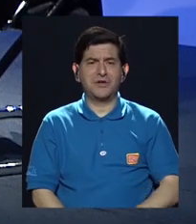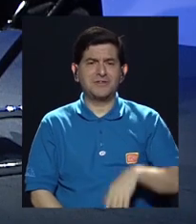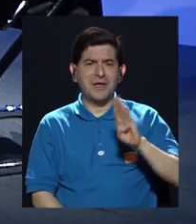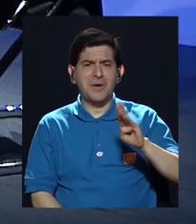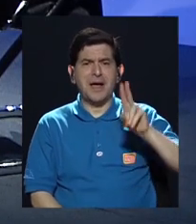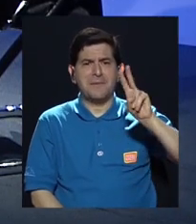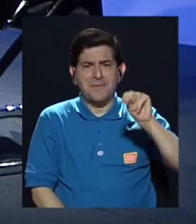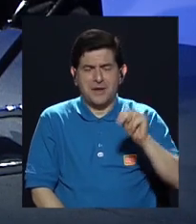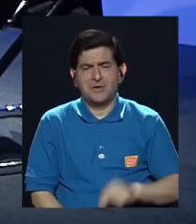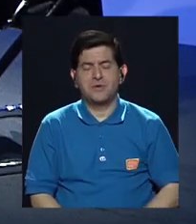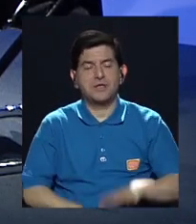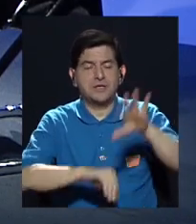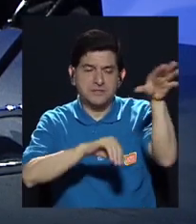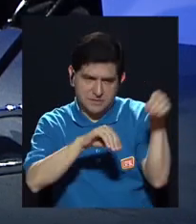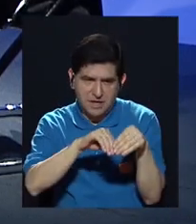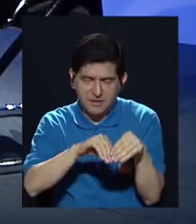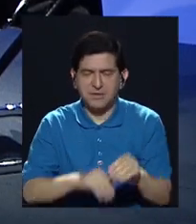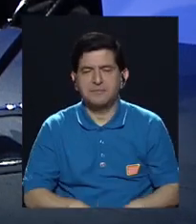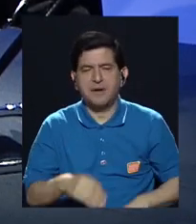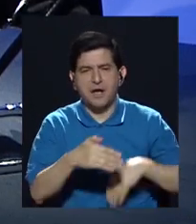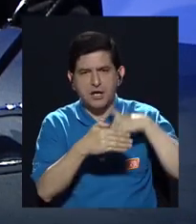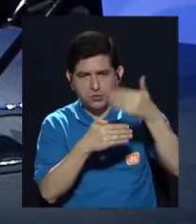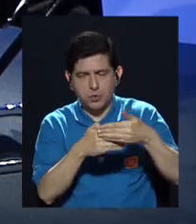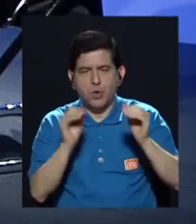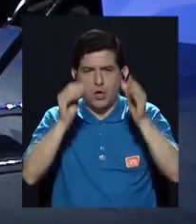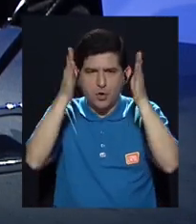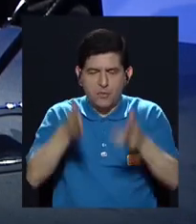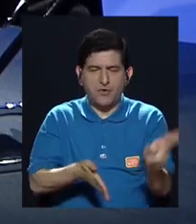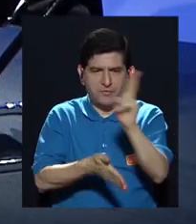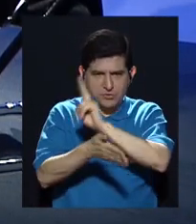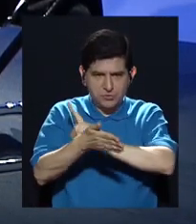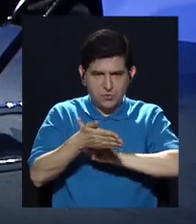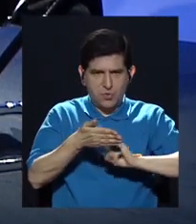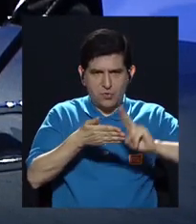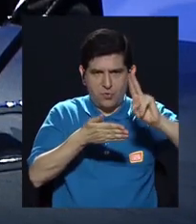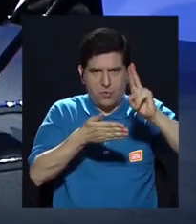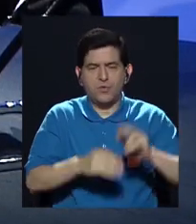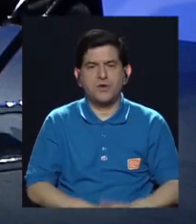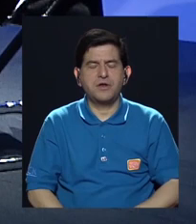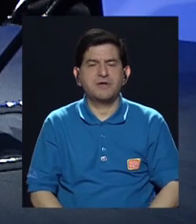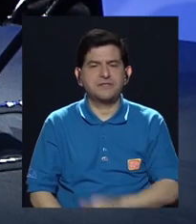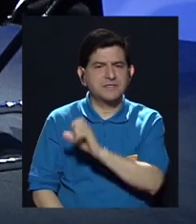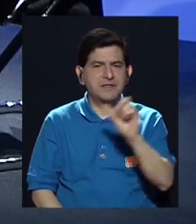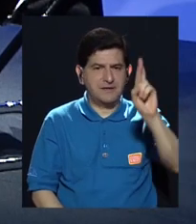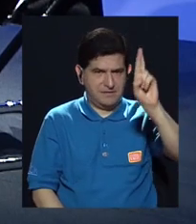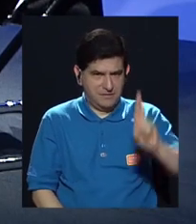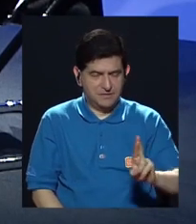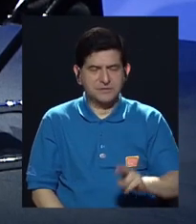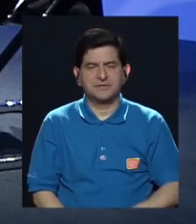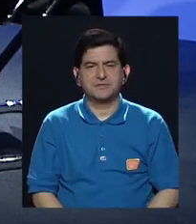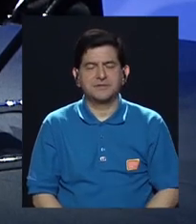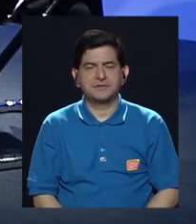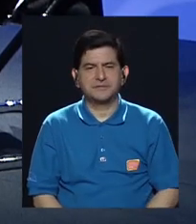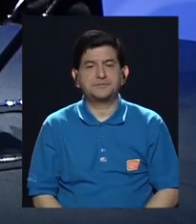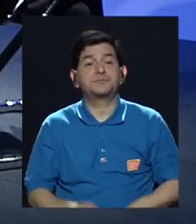Benjamín, además de eso, después como profesor en la Universidad de Costa Rica y